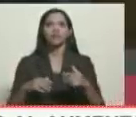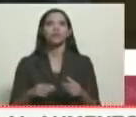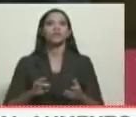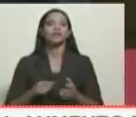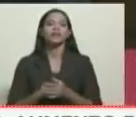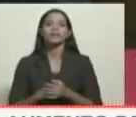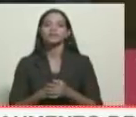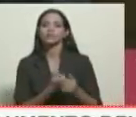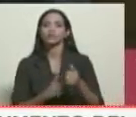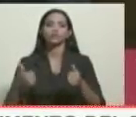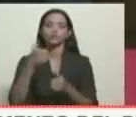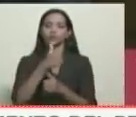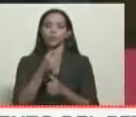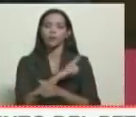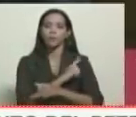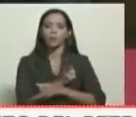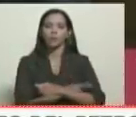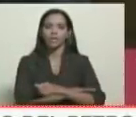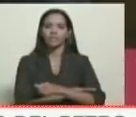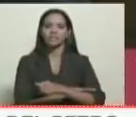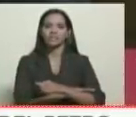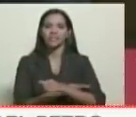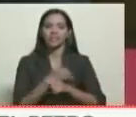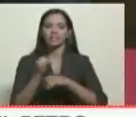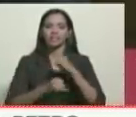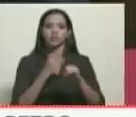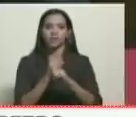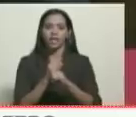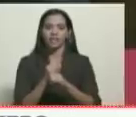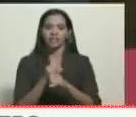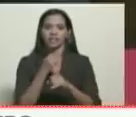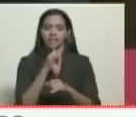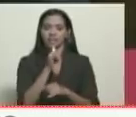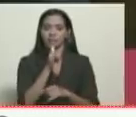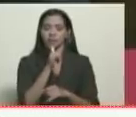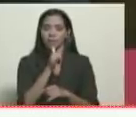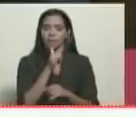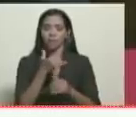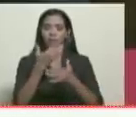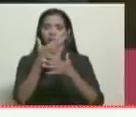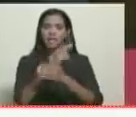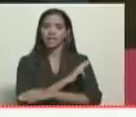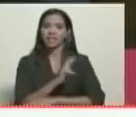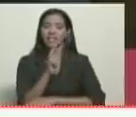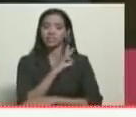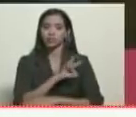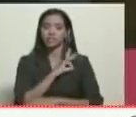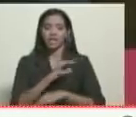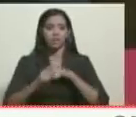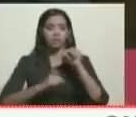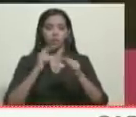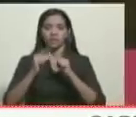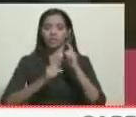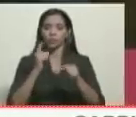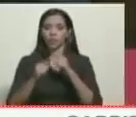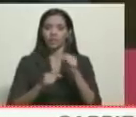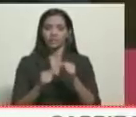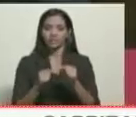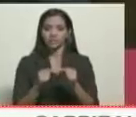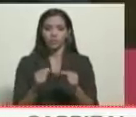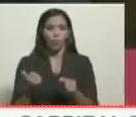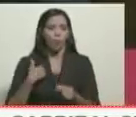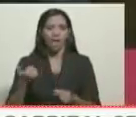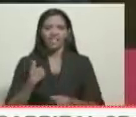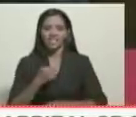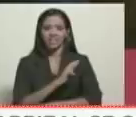superpotencia extranjera que les dicta ahora por redes sociales, por Twitter o por cualquiera de dichas redes,